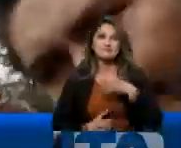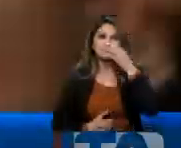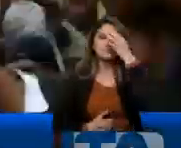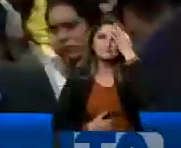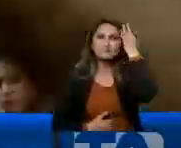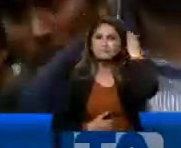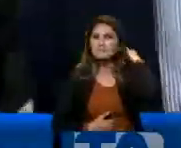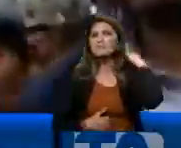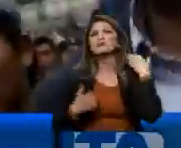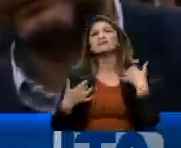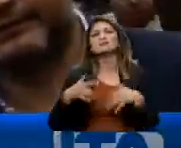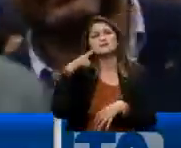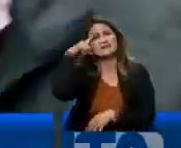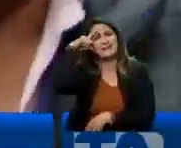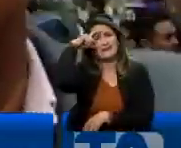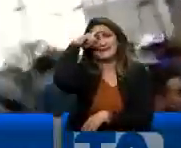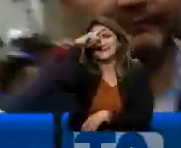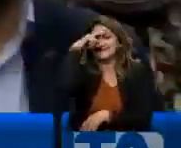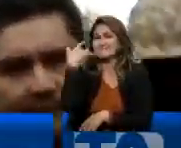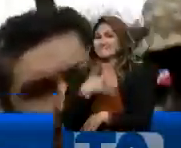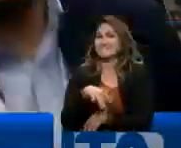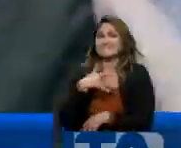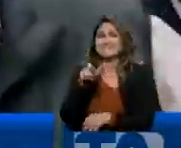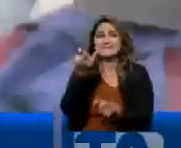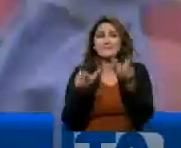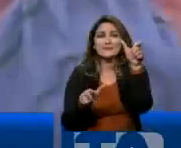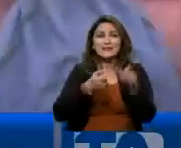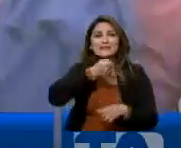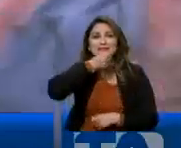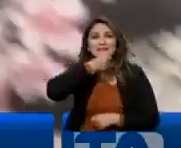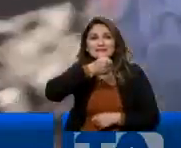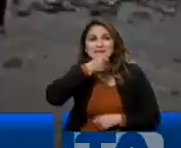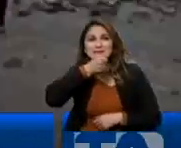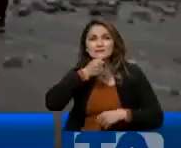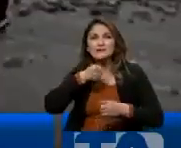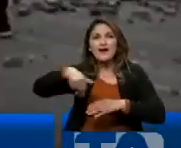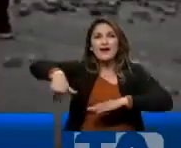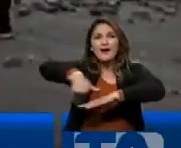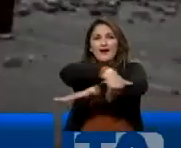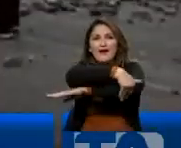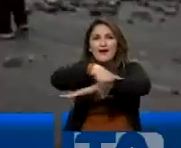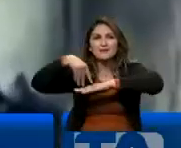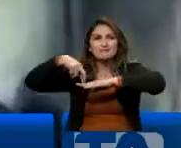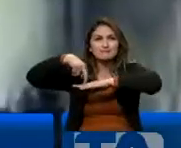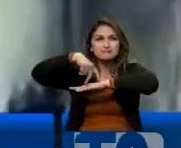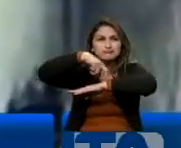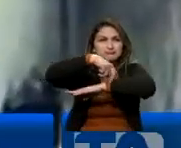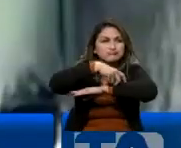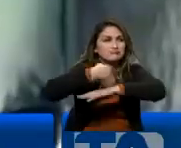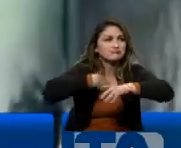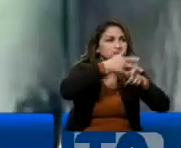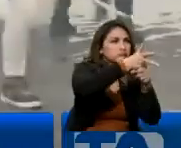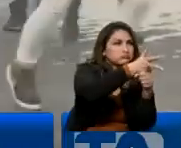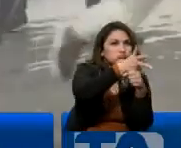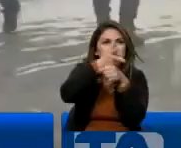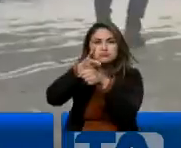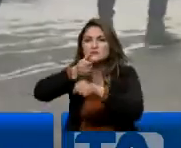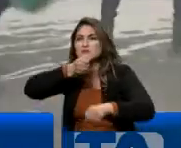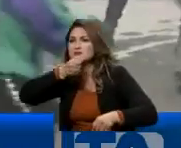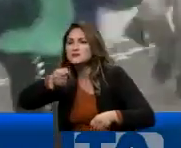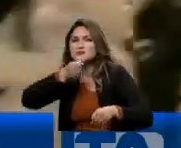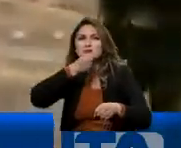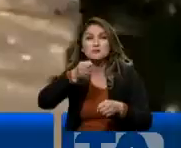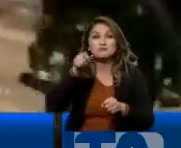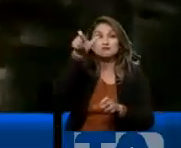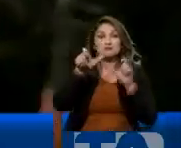fueron días difíciles también para la prensa durante 11 días de movilizaciones hubo agresiones de lado y lado